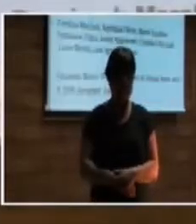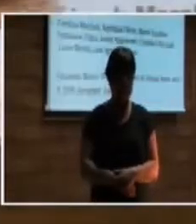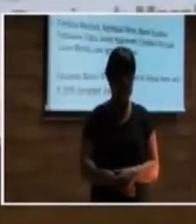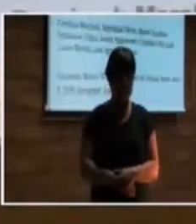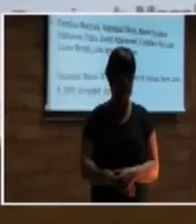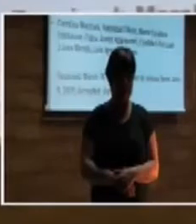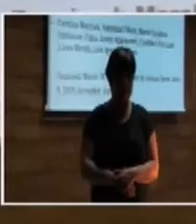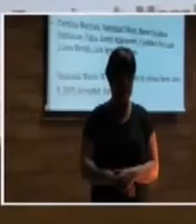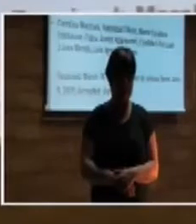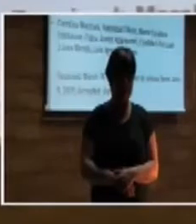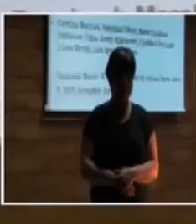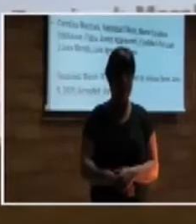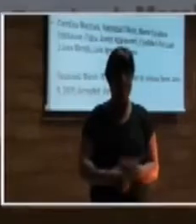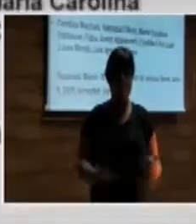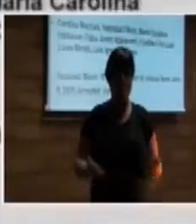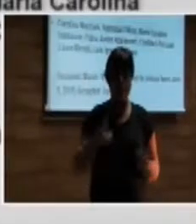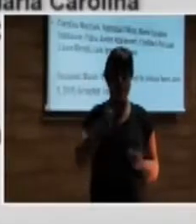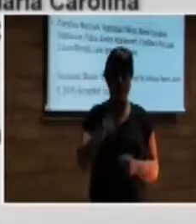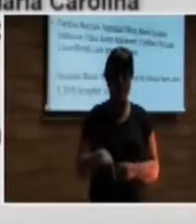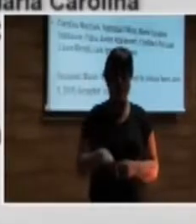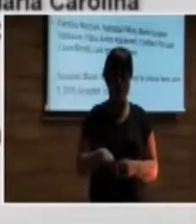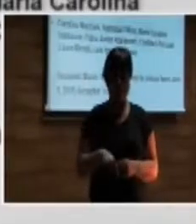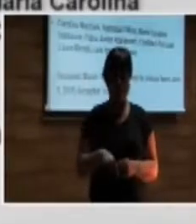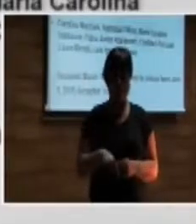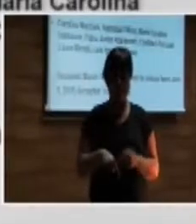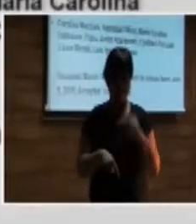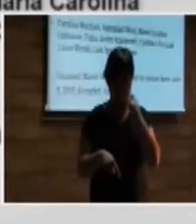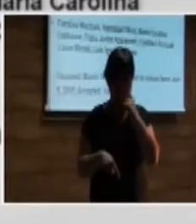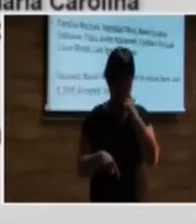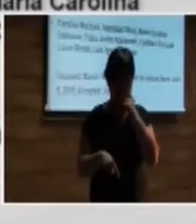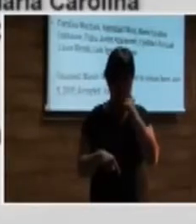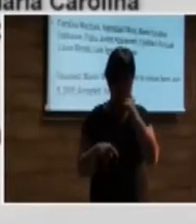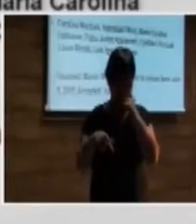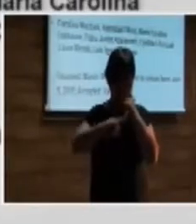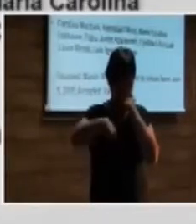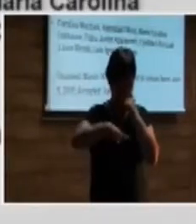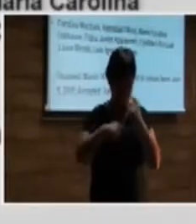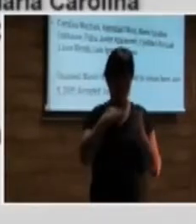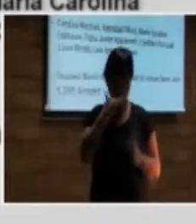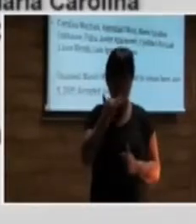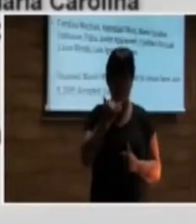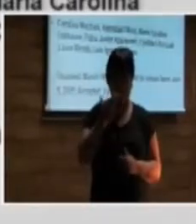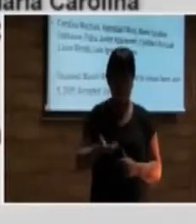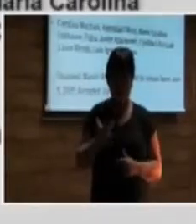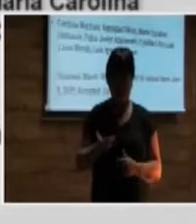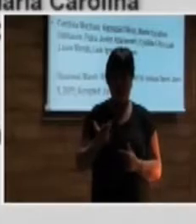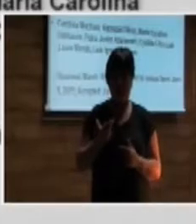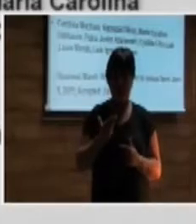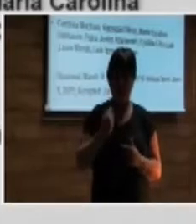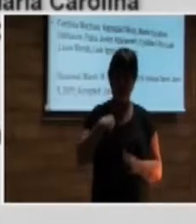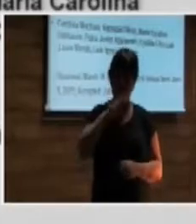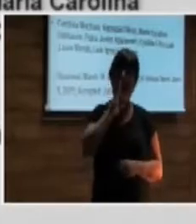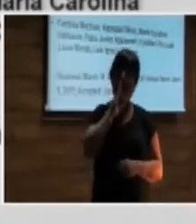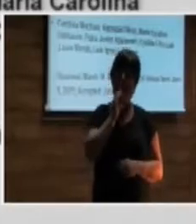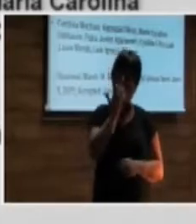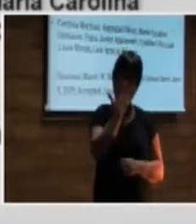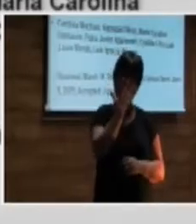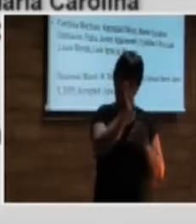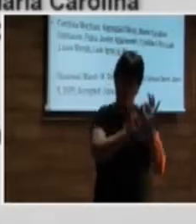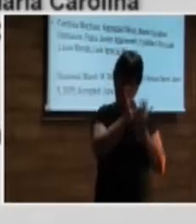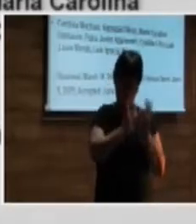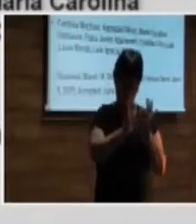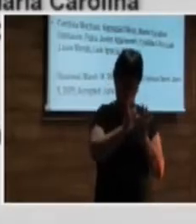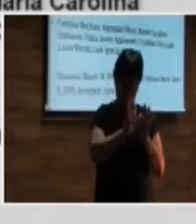Por otro lado, bueno, mostrarles solamente, este trabajo fue para nosotros muy importante porque es el otro grupo, el 5%, donde estamos